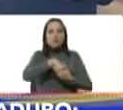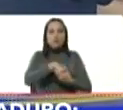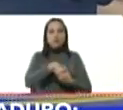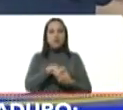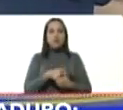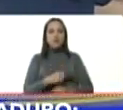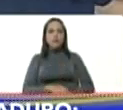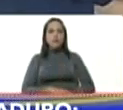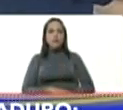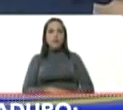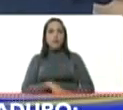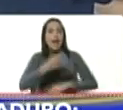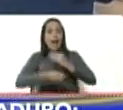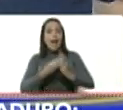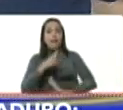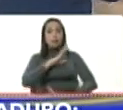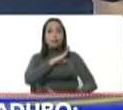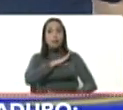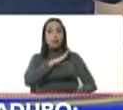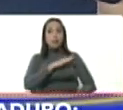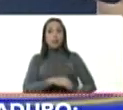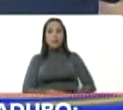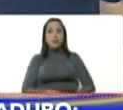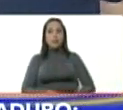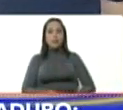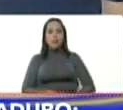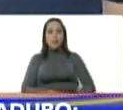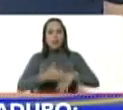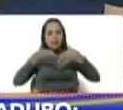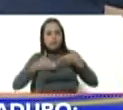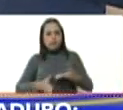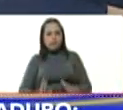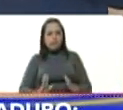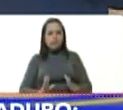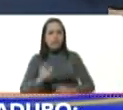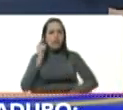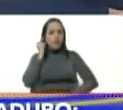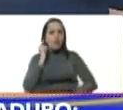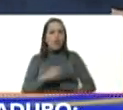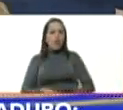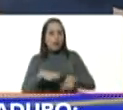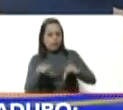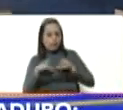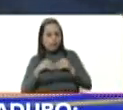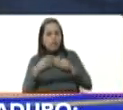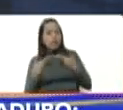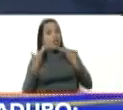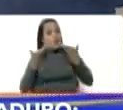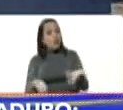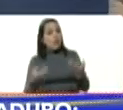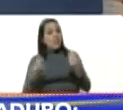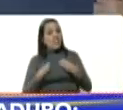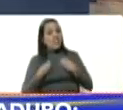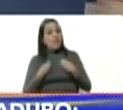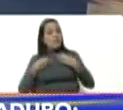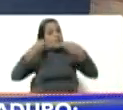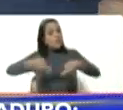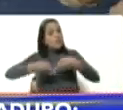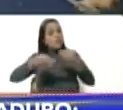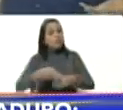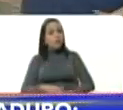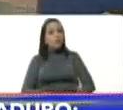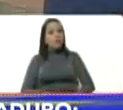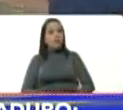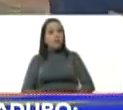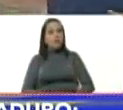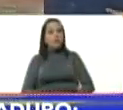directamente y hace suyo la gestación y el parto de esa mujer que nos trae la vida para siempre. Así que bueno, vamos a